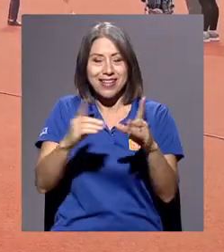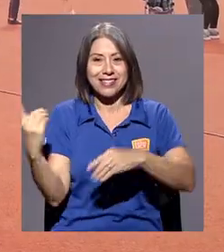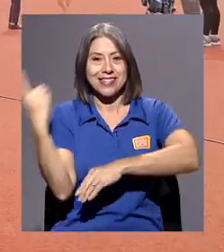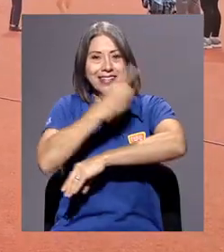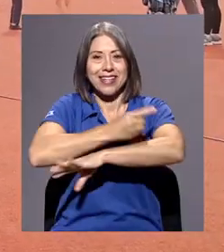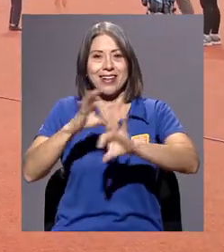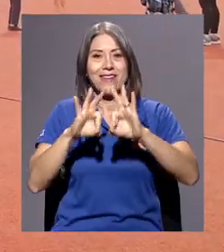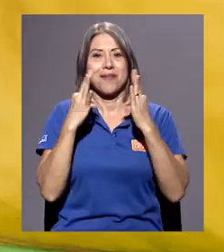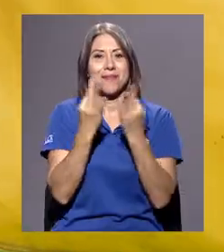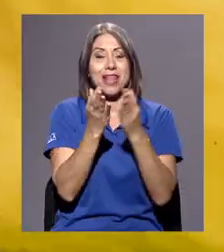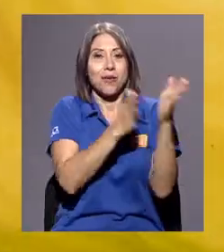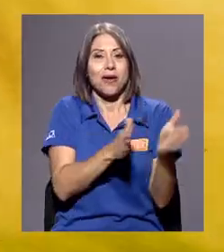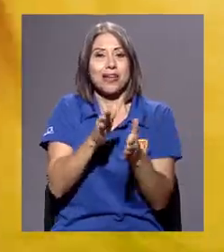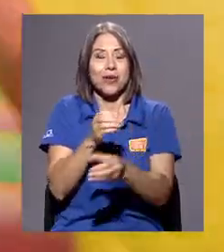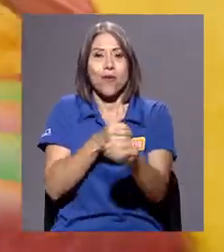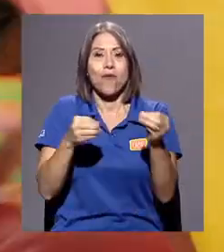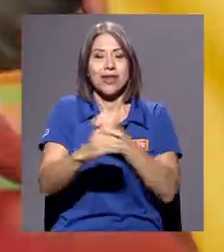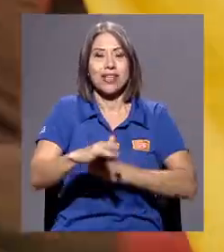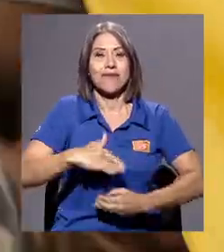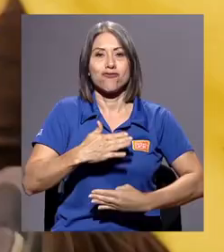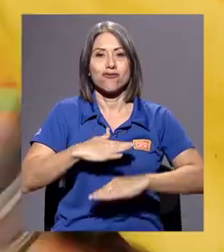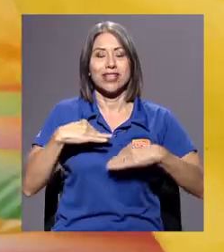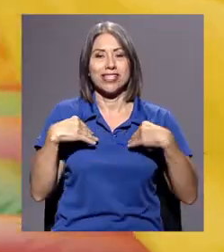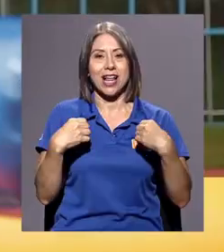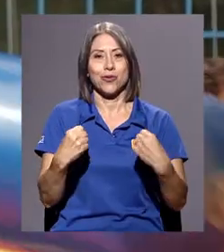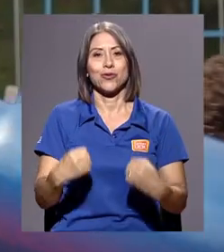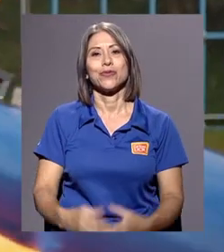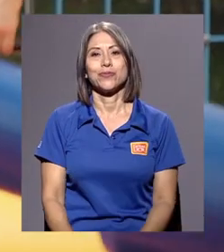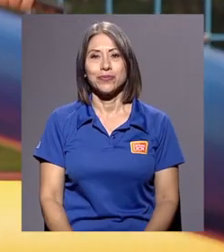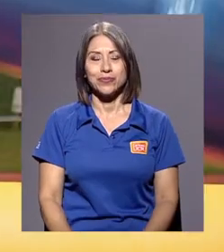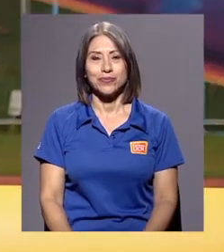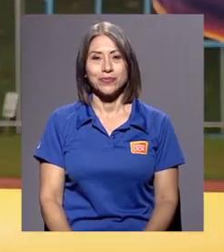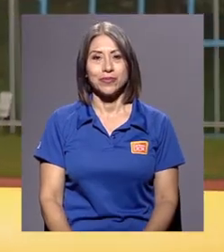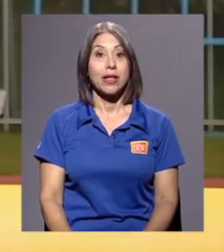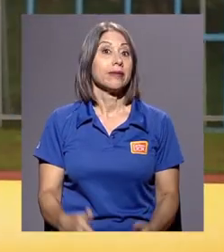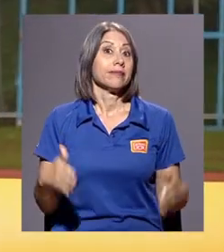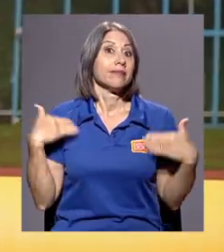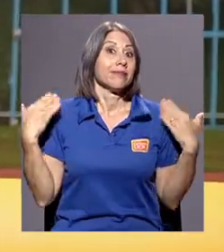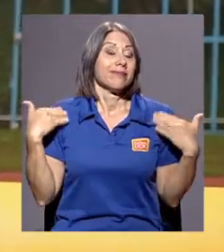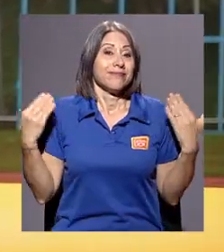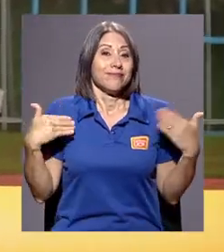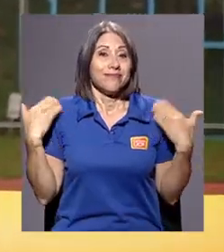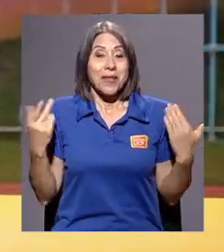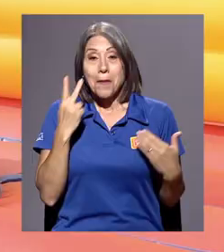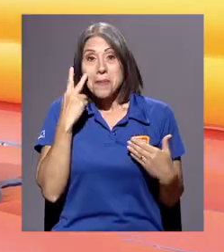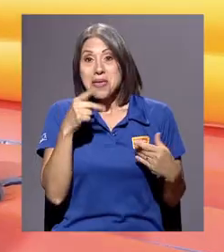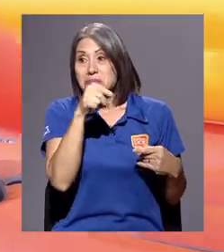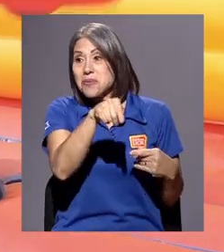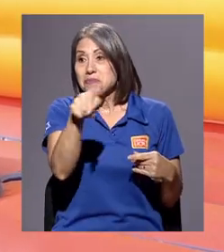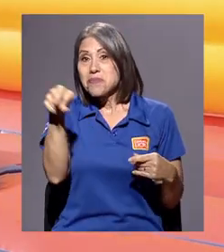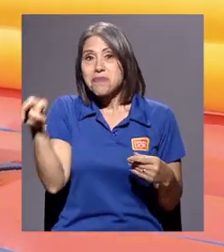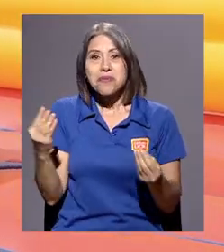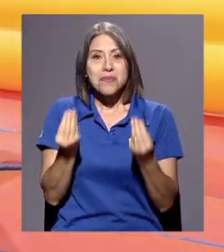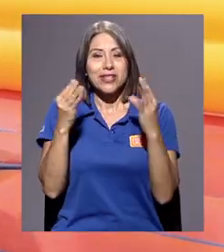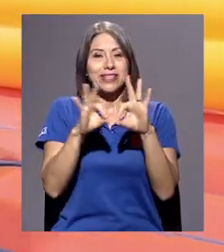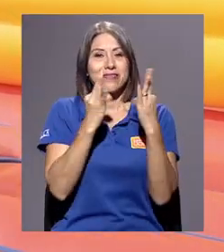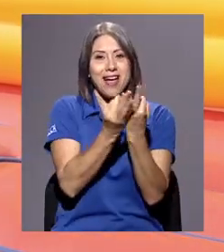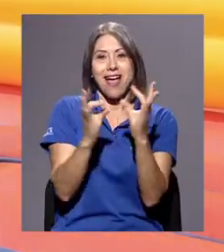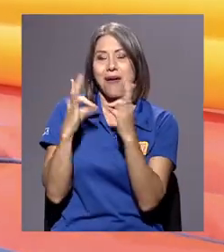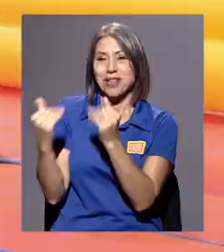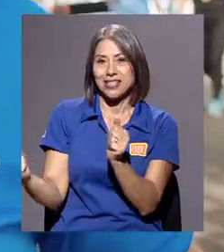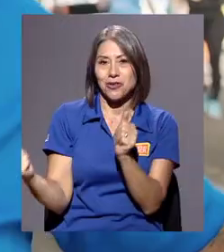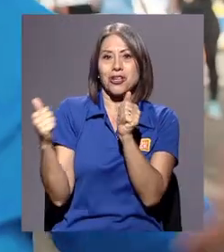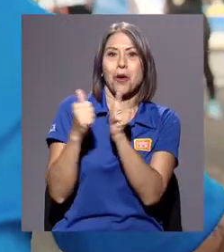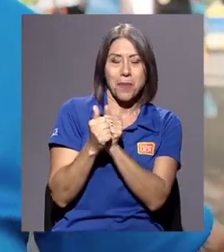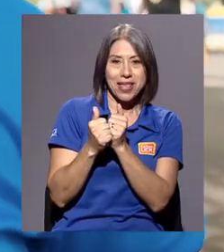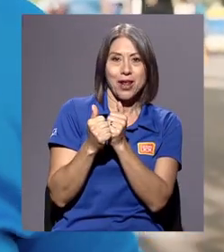Familia, organizado por la Oficina de Bienestar y Salud. Bueno, muy feliz, vi muchas familias que nos acompañaron.